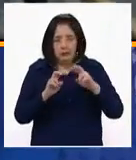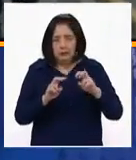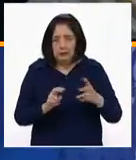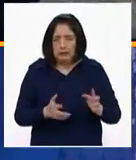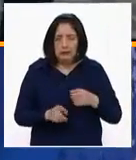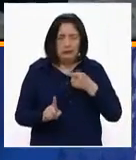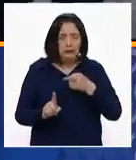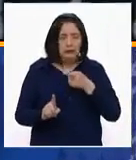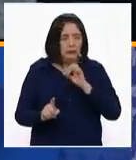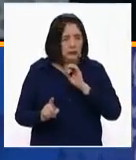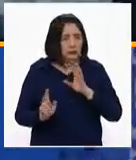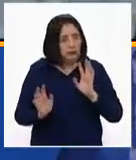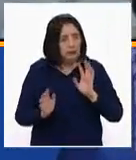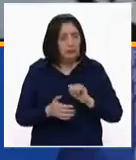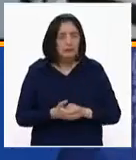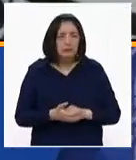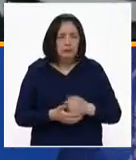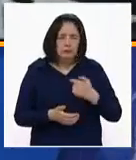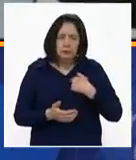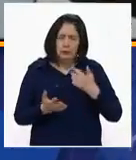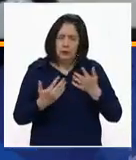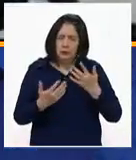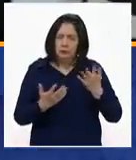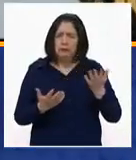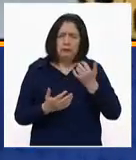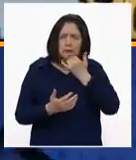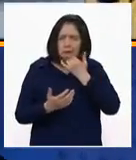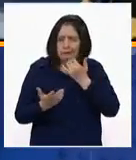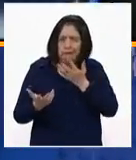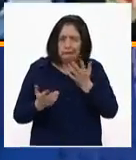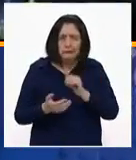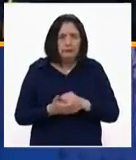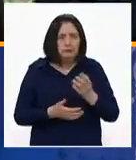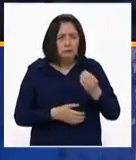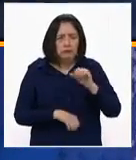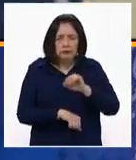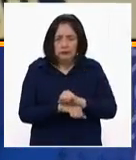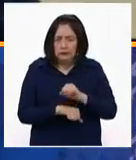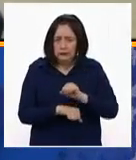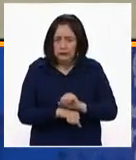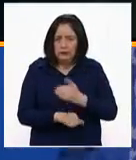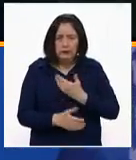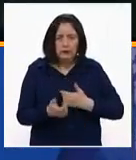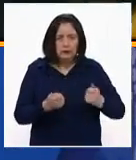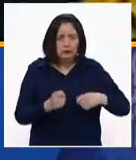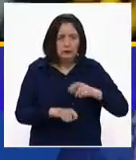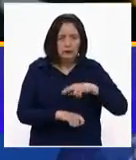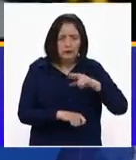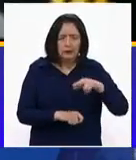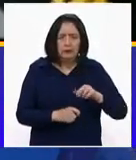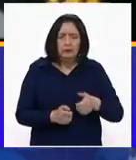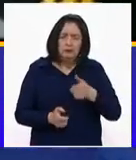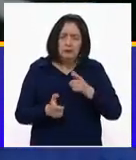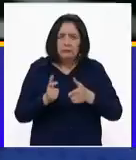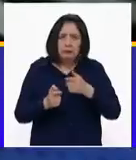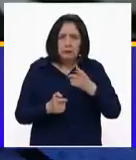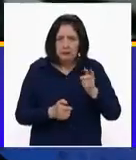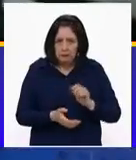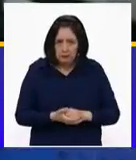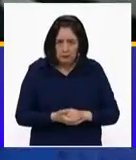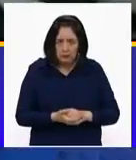que lo señalan. Y yo hablaba de la circunstancia, porque él es detenido en el gobierno regional bebiendo,